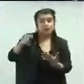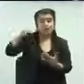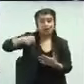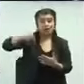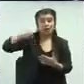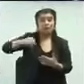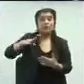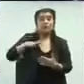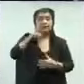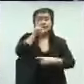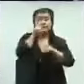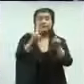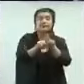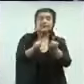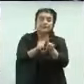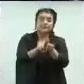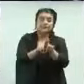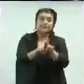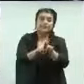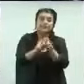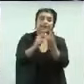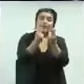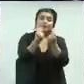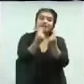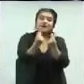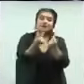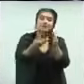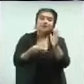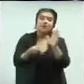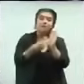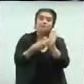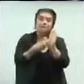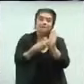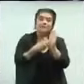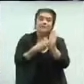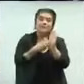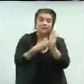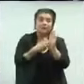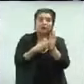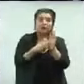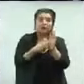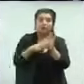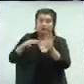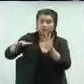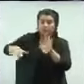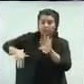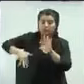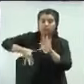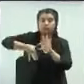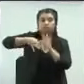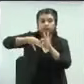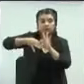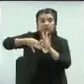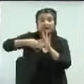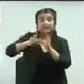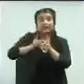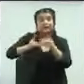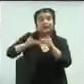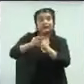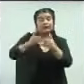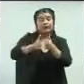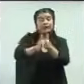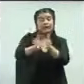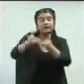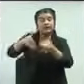vigentes y de los montos ya no devengados, pero de arrastre de la Dirección General de Caminos?